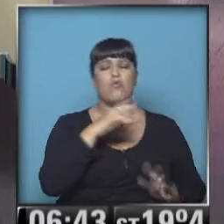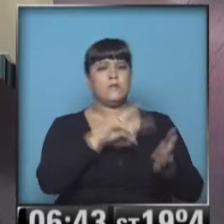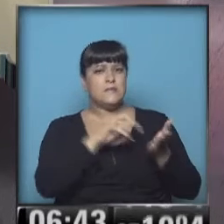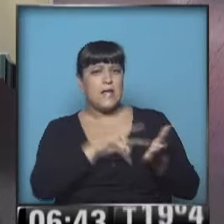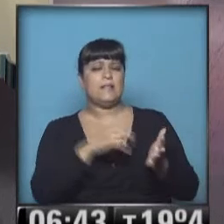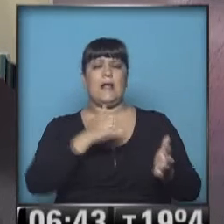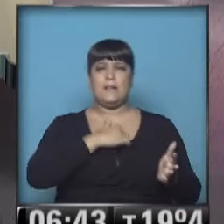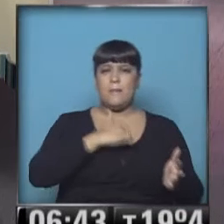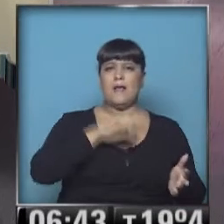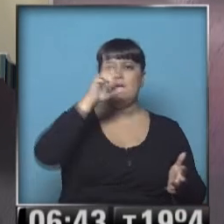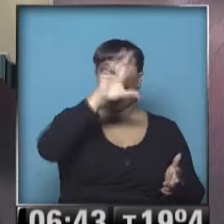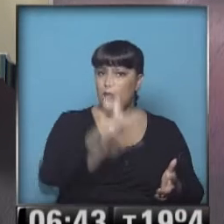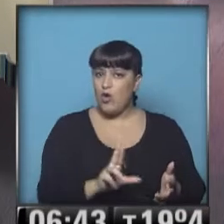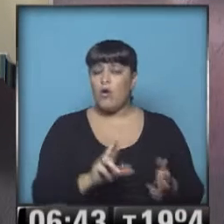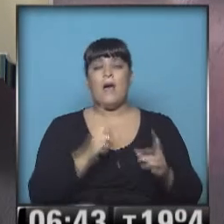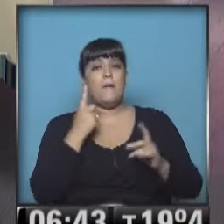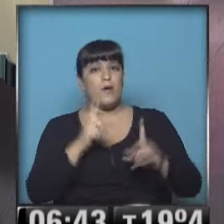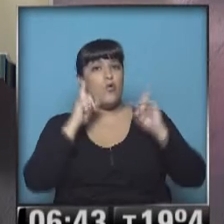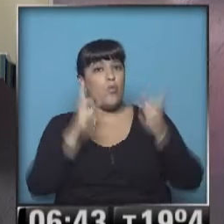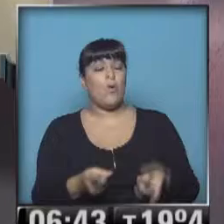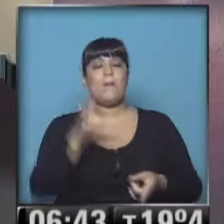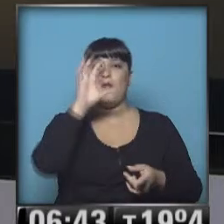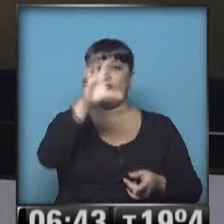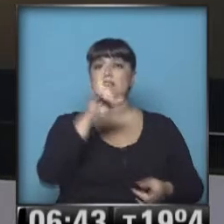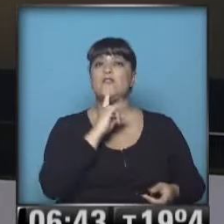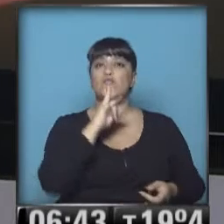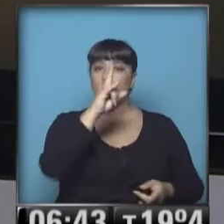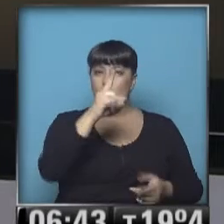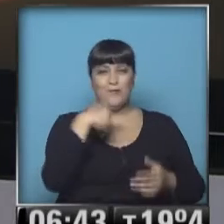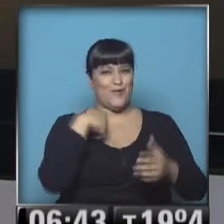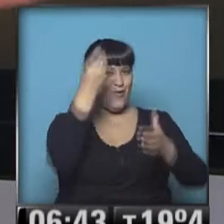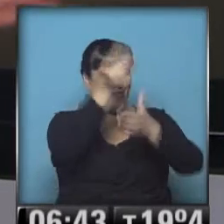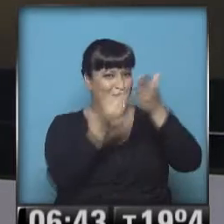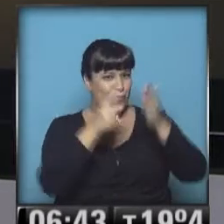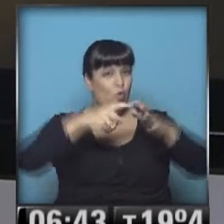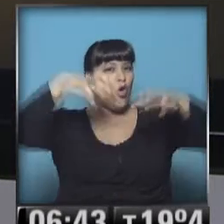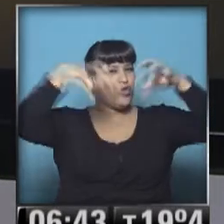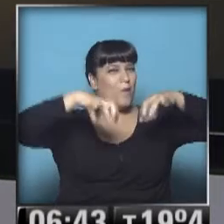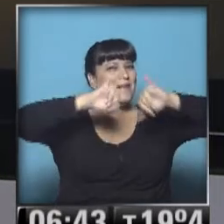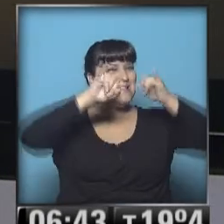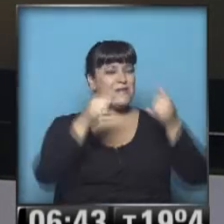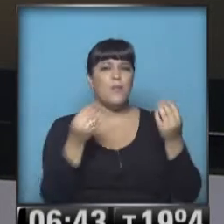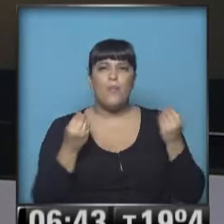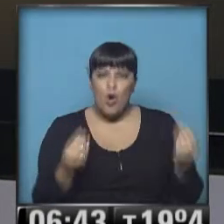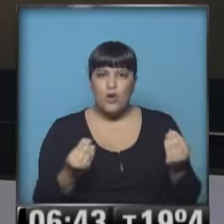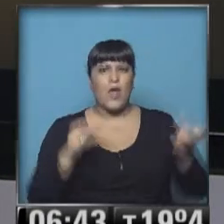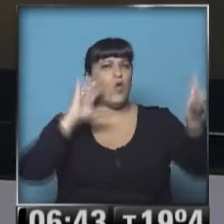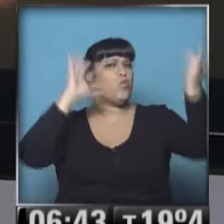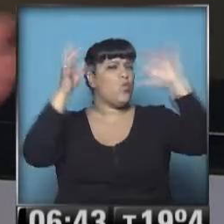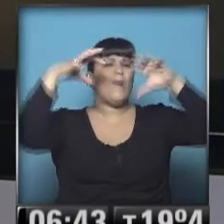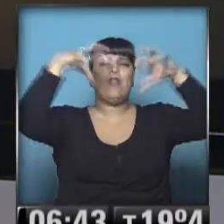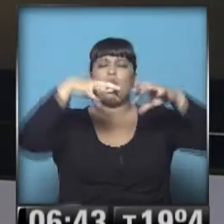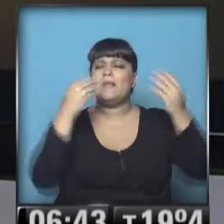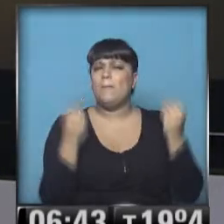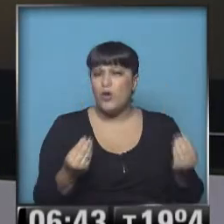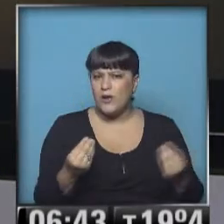Rioja, pero de todos modos, en Tucumán, por ejemplo, he puesto una tormenta. ¿Por qué? Una nube de tormenta.